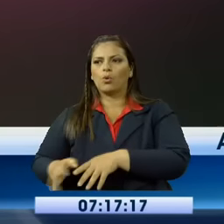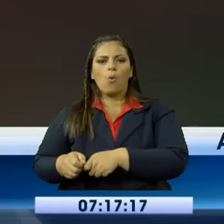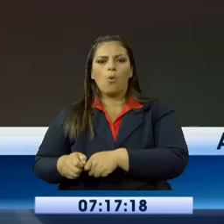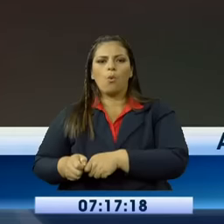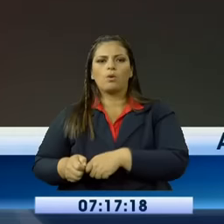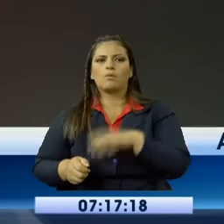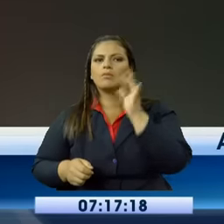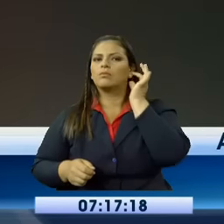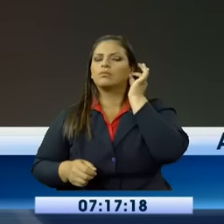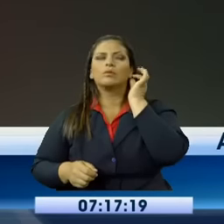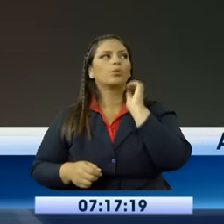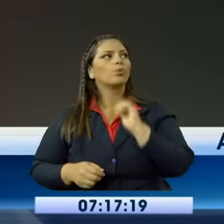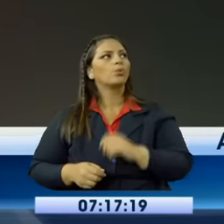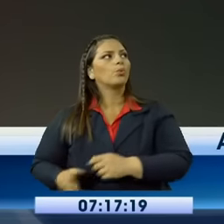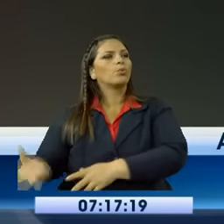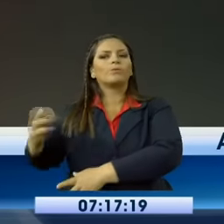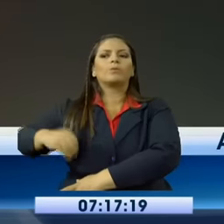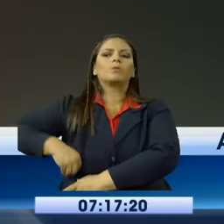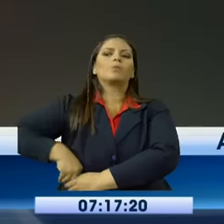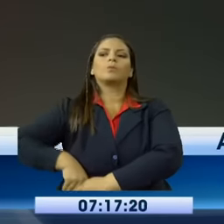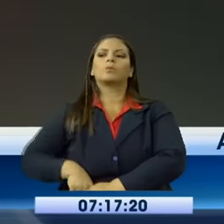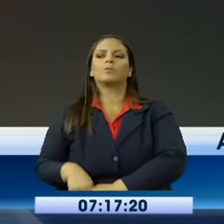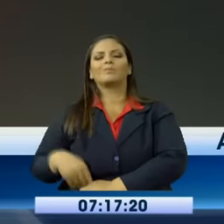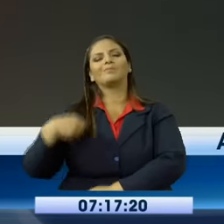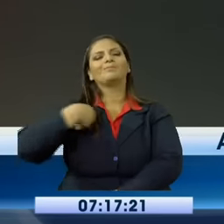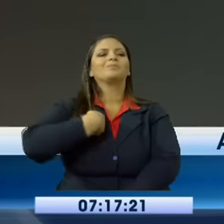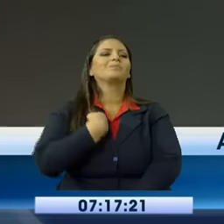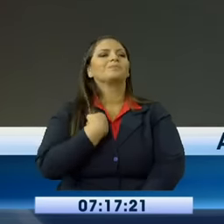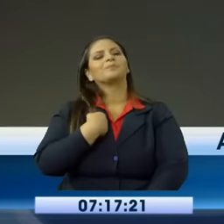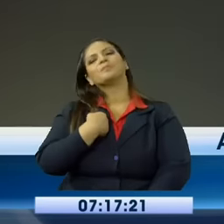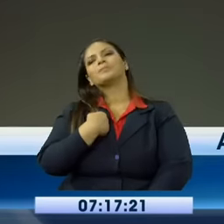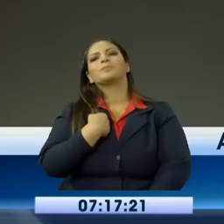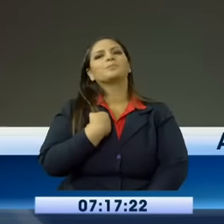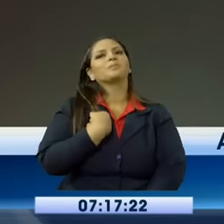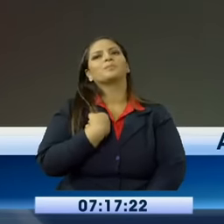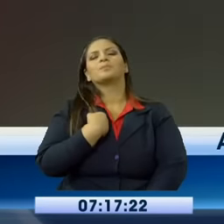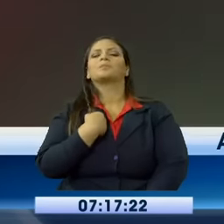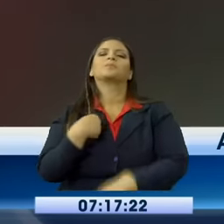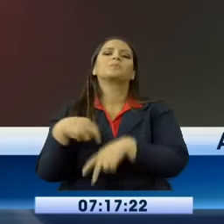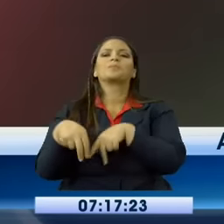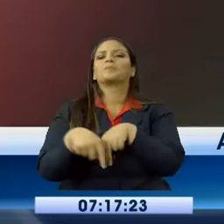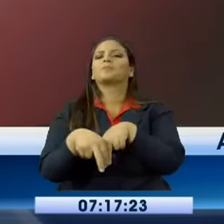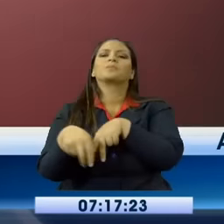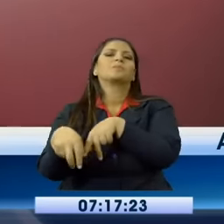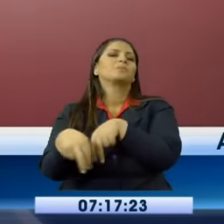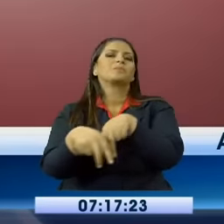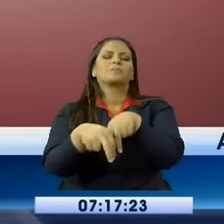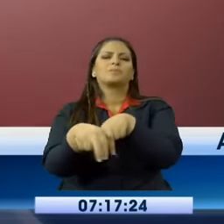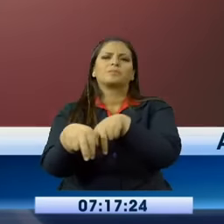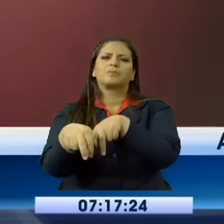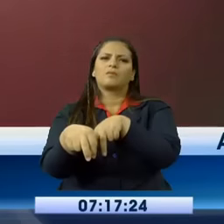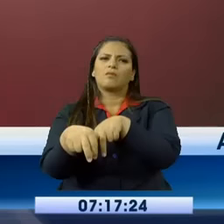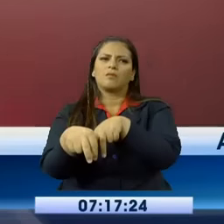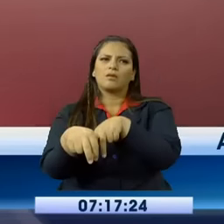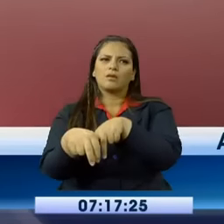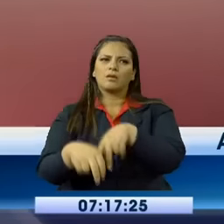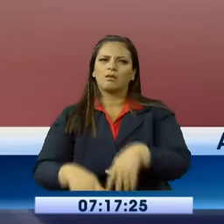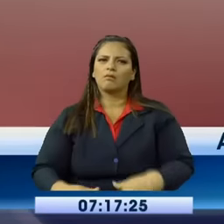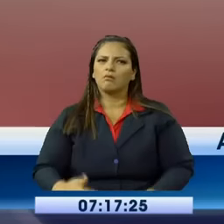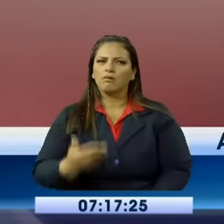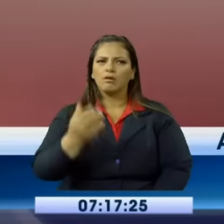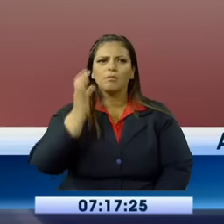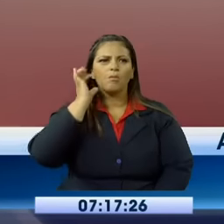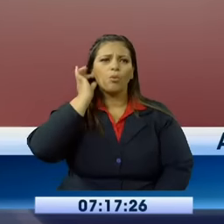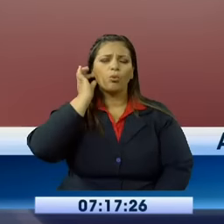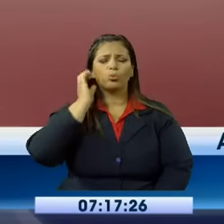¿no? Ahí está ya en el bolso, ya. Ajá. Ahí está el bolso, la laptop adentro y muy campantes. Y la doña echa